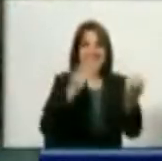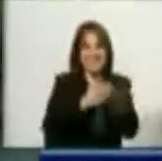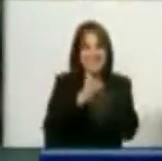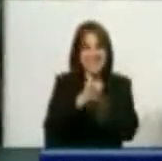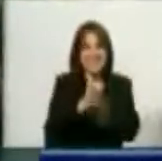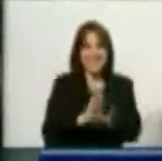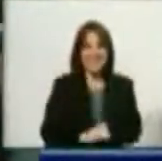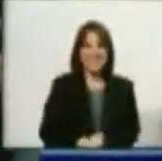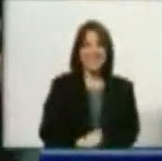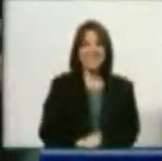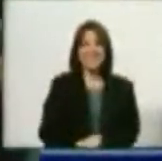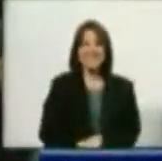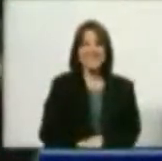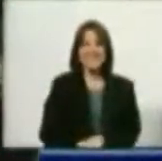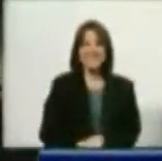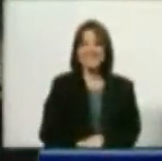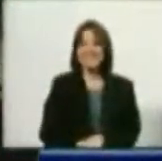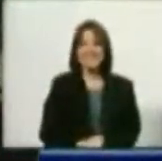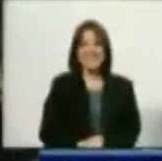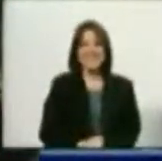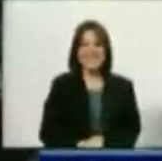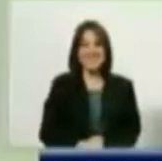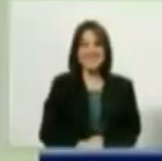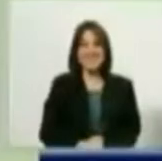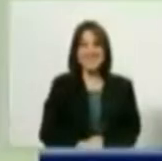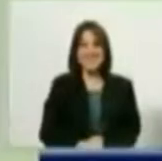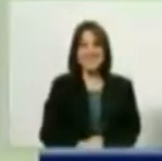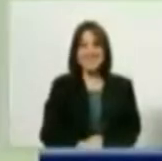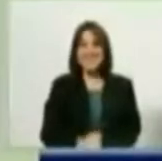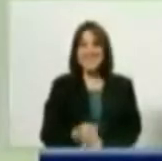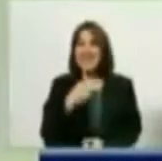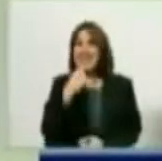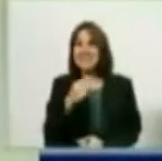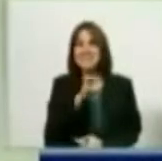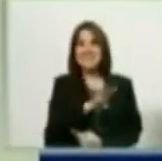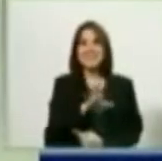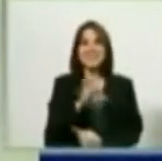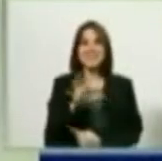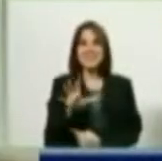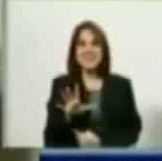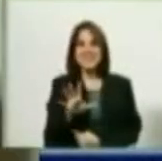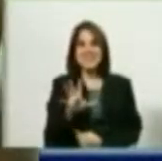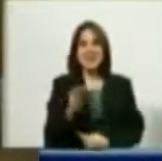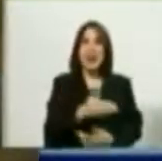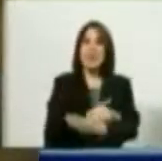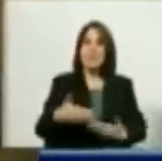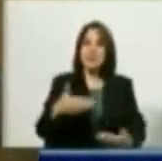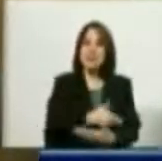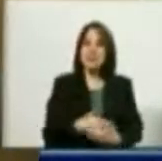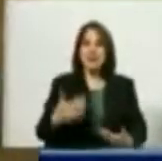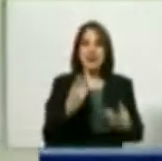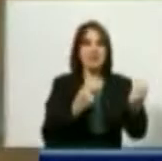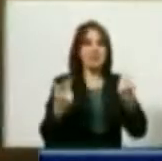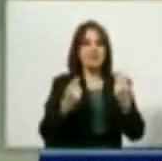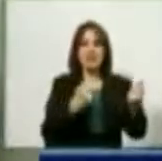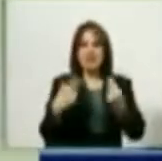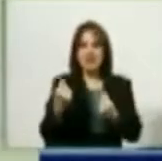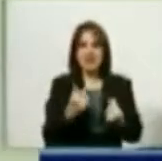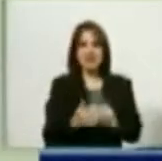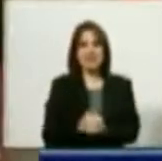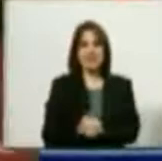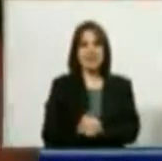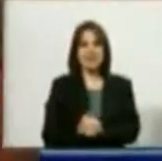es seniat recaudó más de 45 millardos de bolívares soberanos durante el mes de